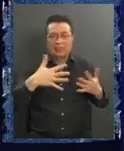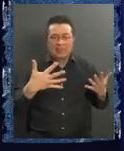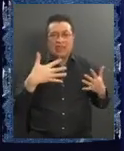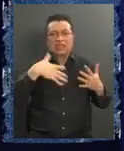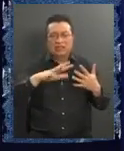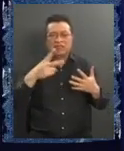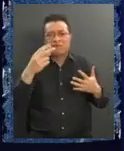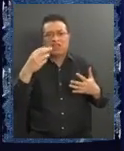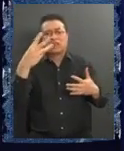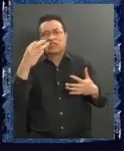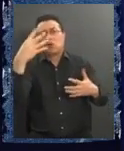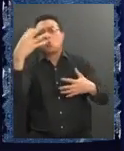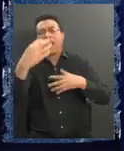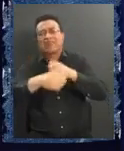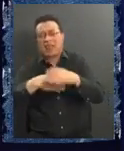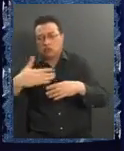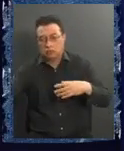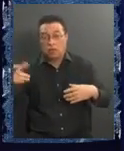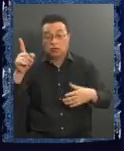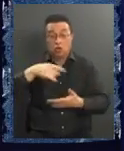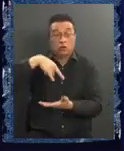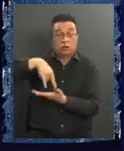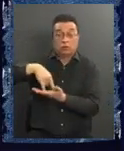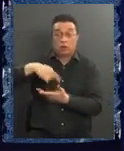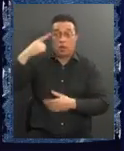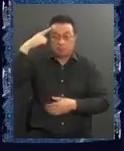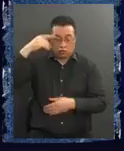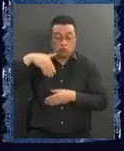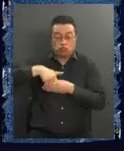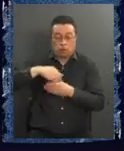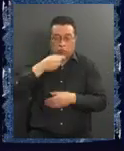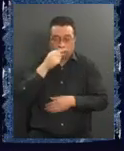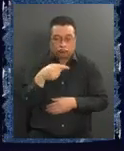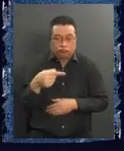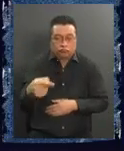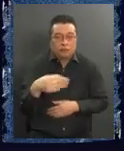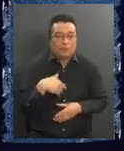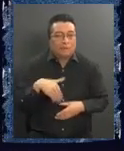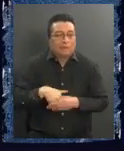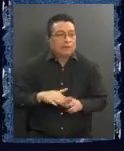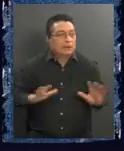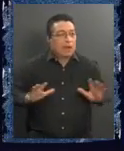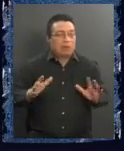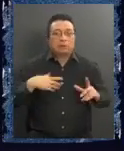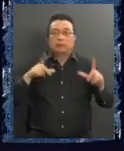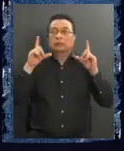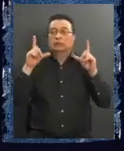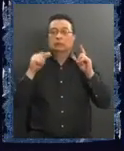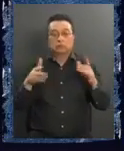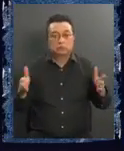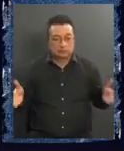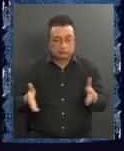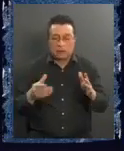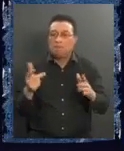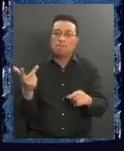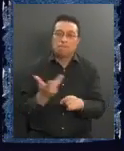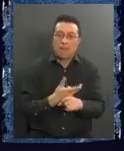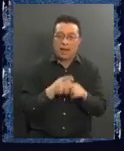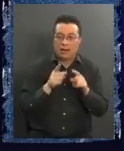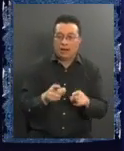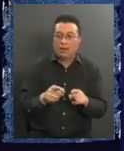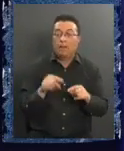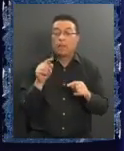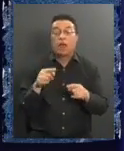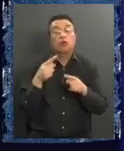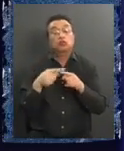años. Y en general los parlamentarios están pensando en la elección próxima como máximo. Entonces los incentivos están mal puestos. La única cosa que habría